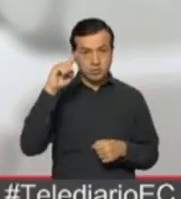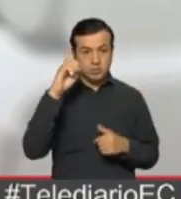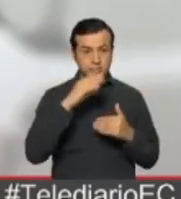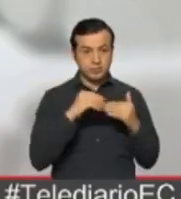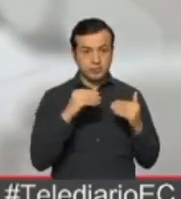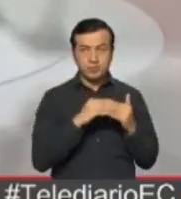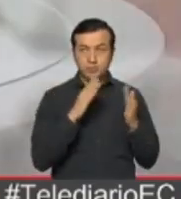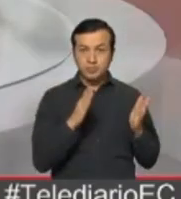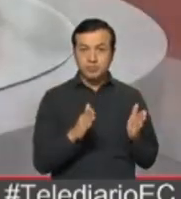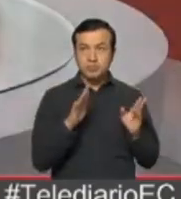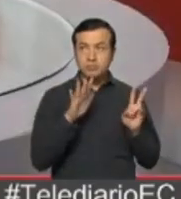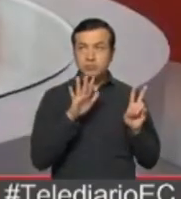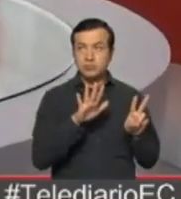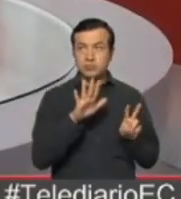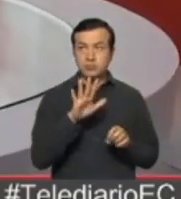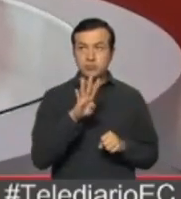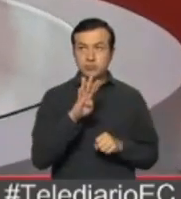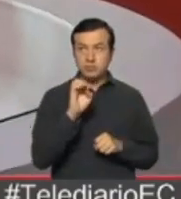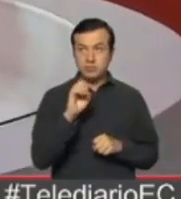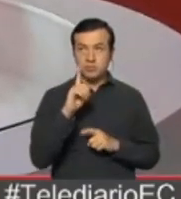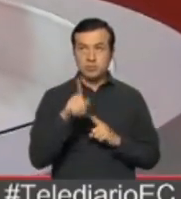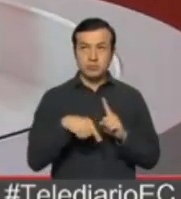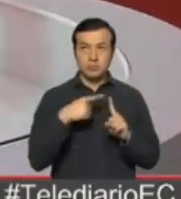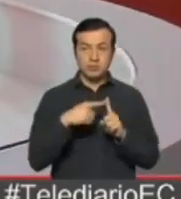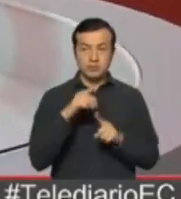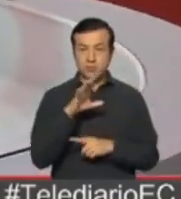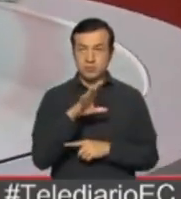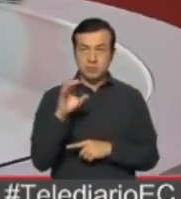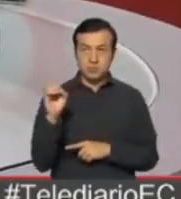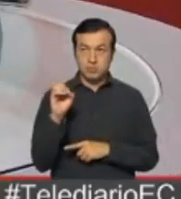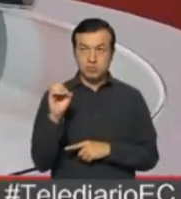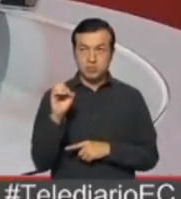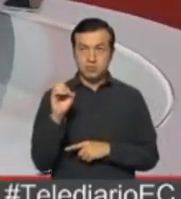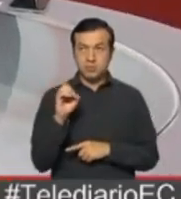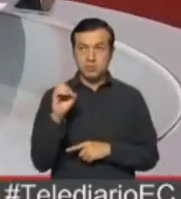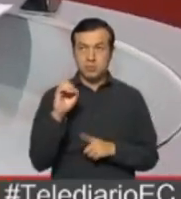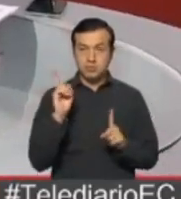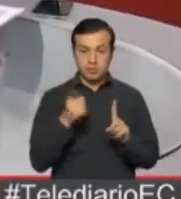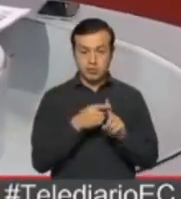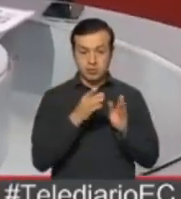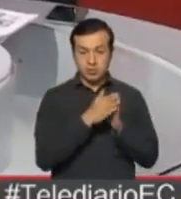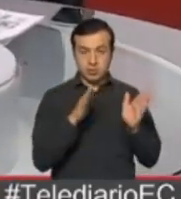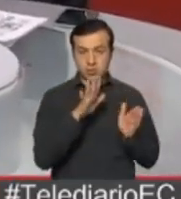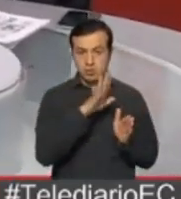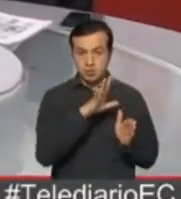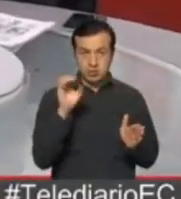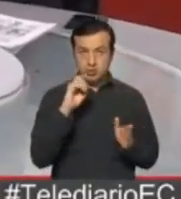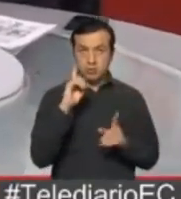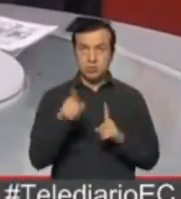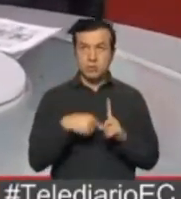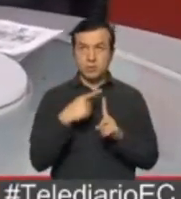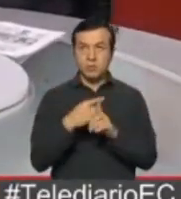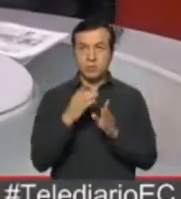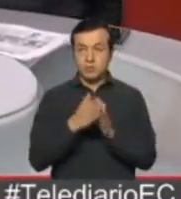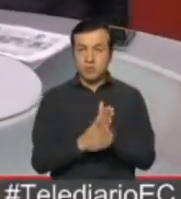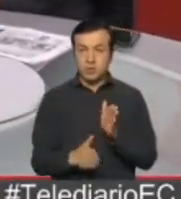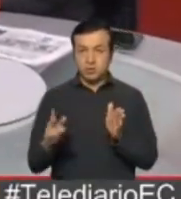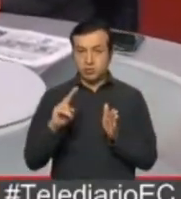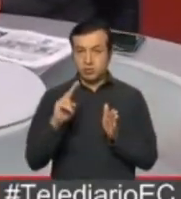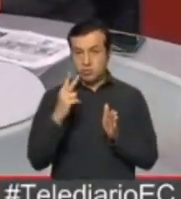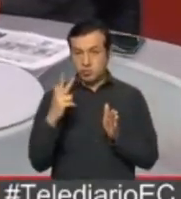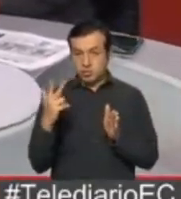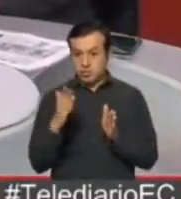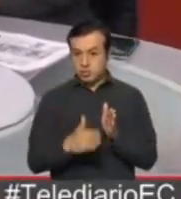740 y 500 millones en total la fase 1 500 y las dos fases 740 ok